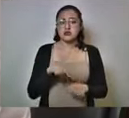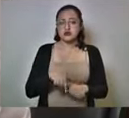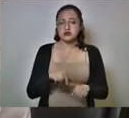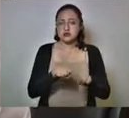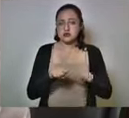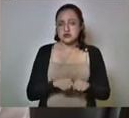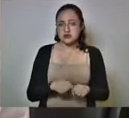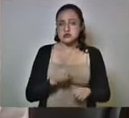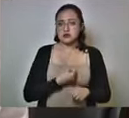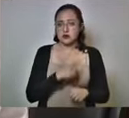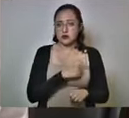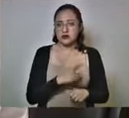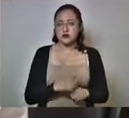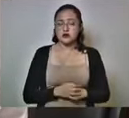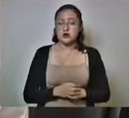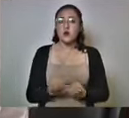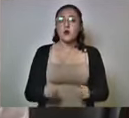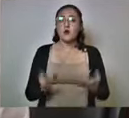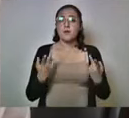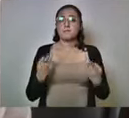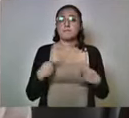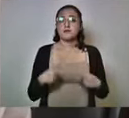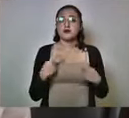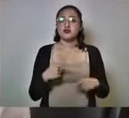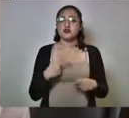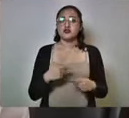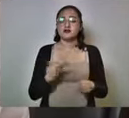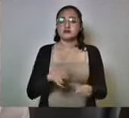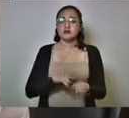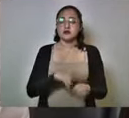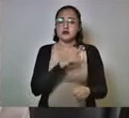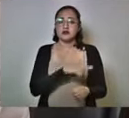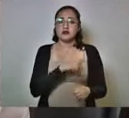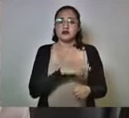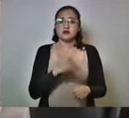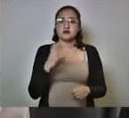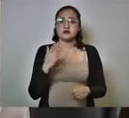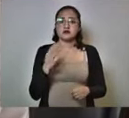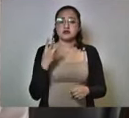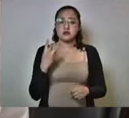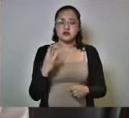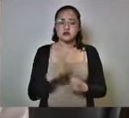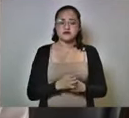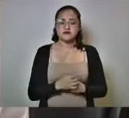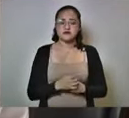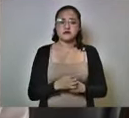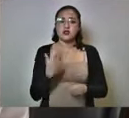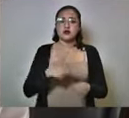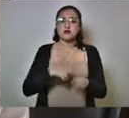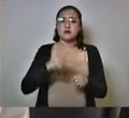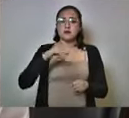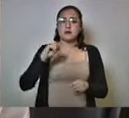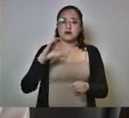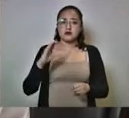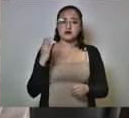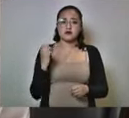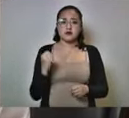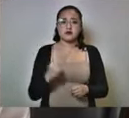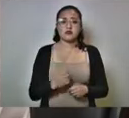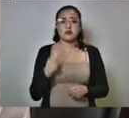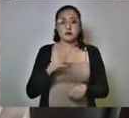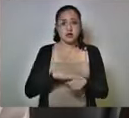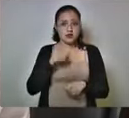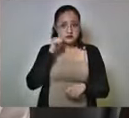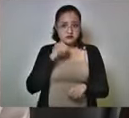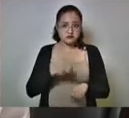de este estado. ¿Y cuántos en privados? 56 distribuidos de la siguiente manera. Dígame usted. El Hospital MAC 9, 2 más que